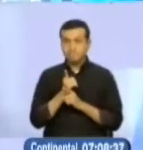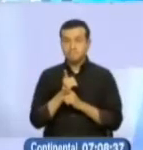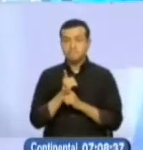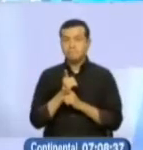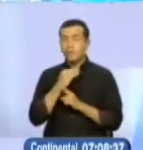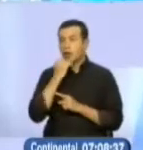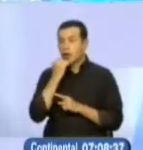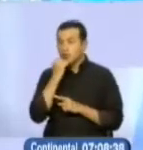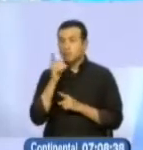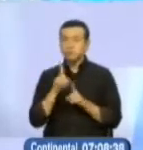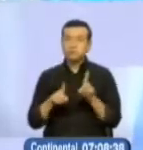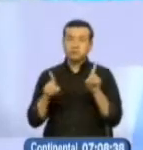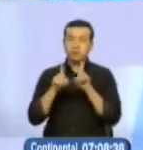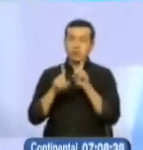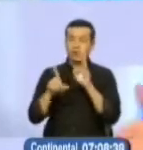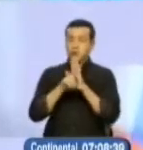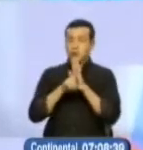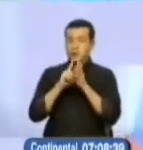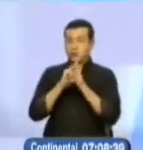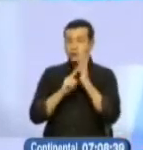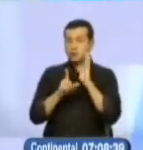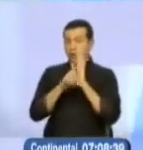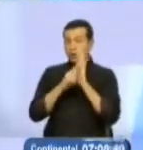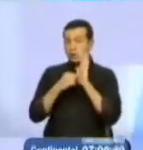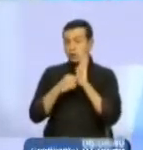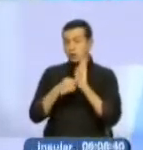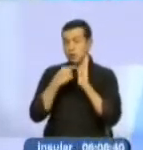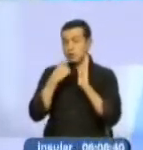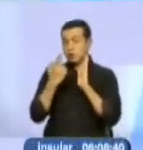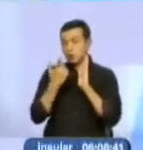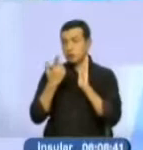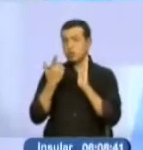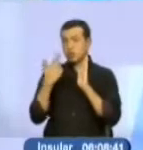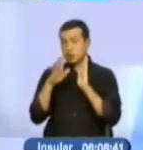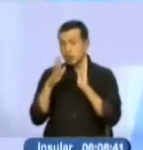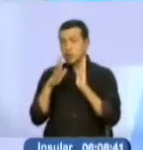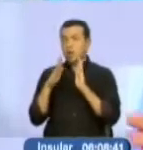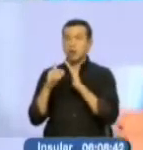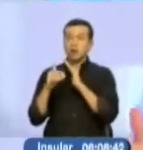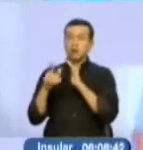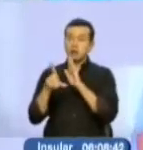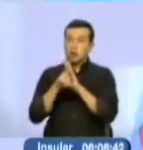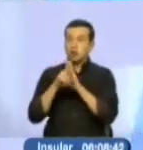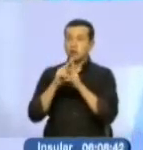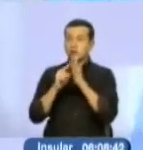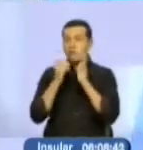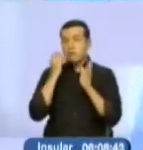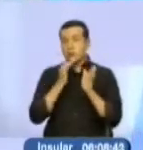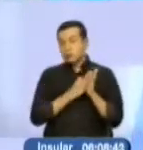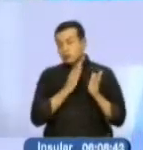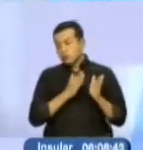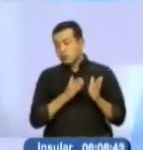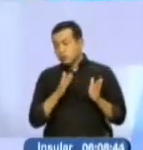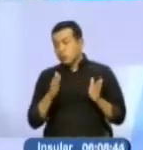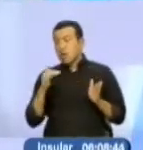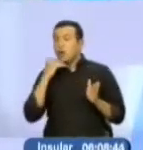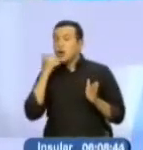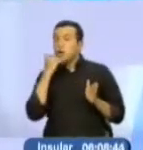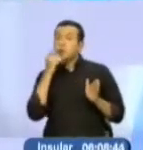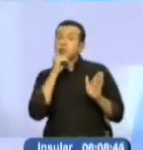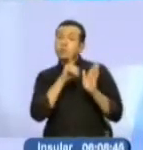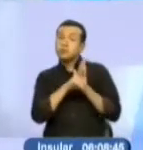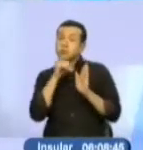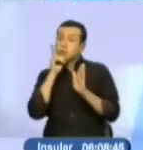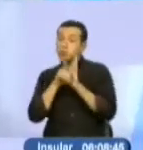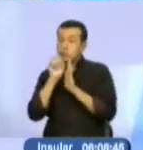resultados la ley normalmente prevé una serie de etapas y de procedimientos y de plazos para realizar ese tipo